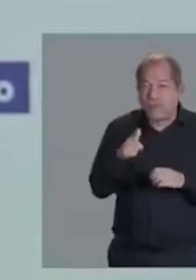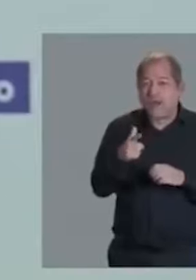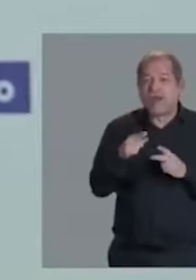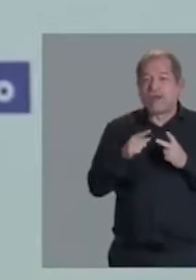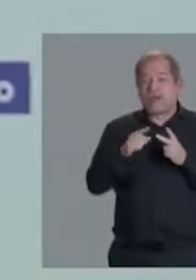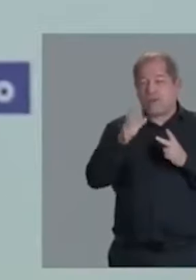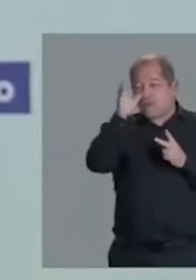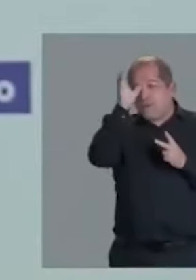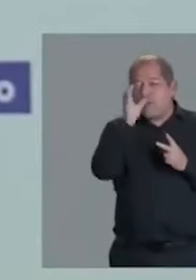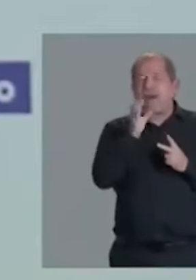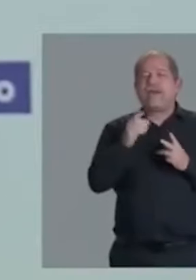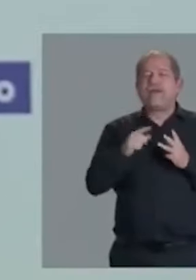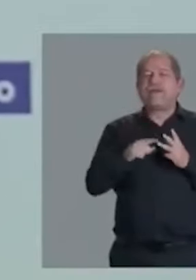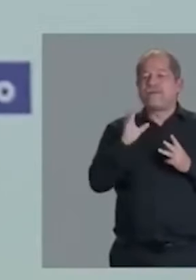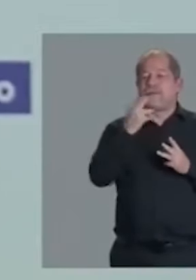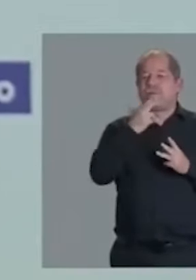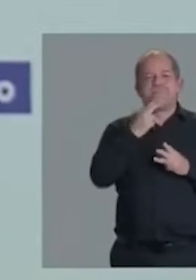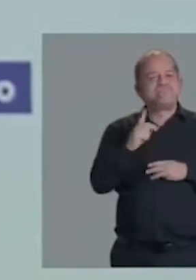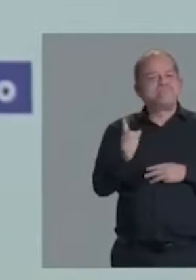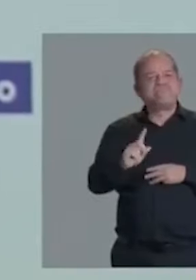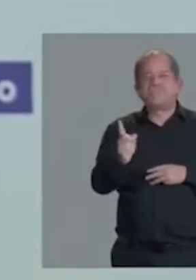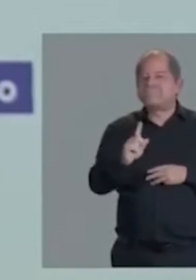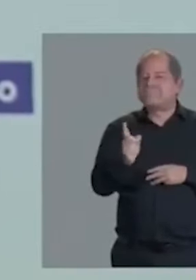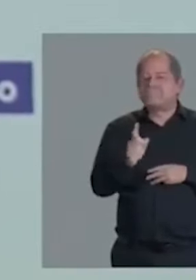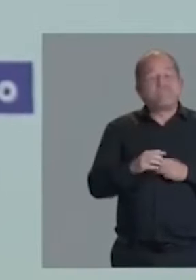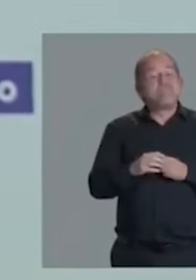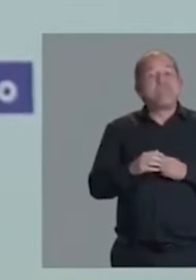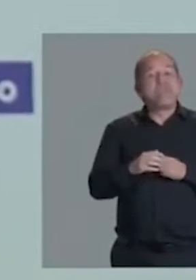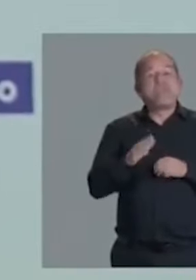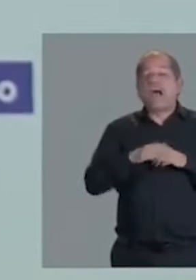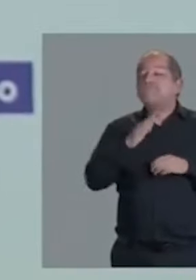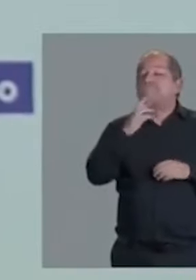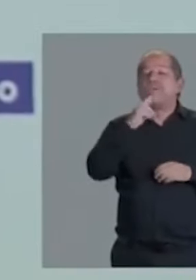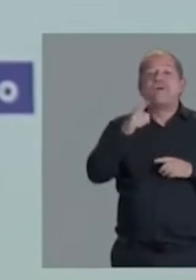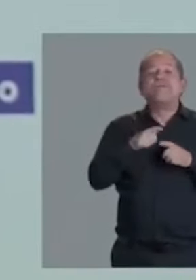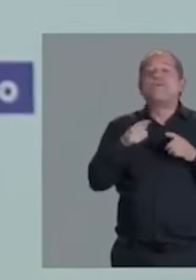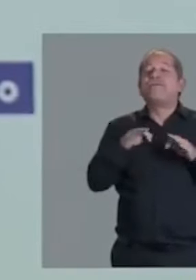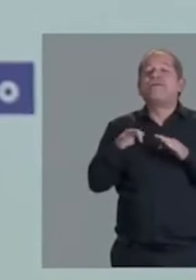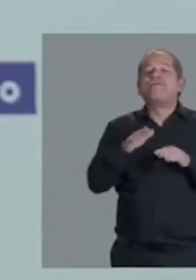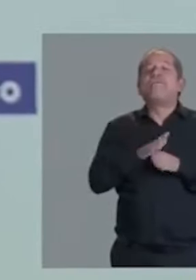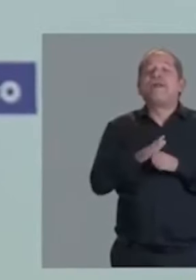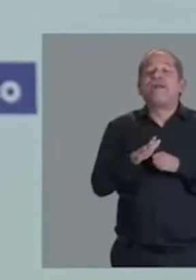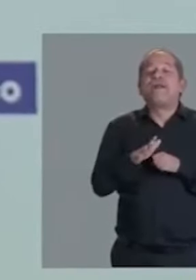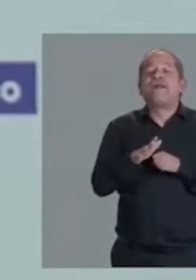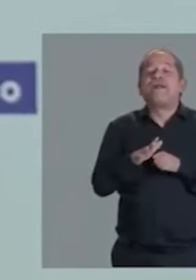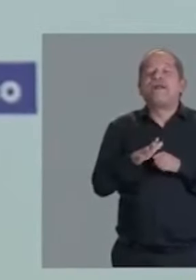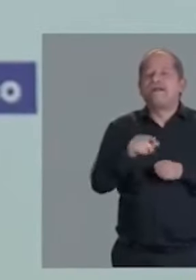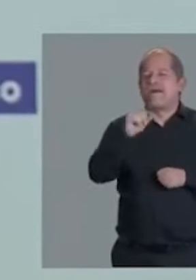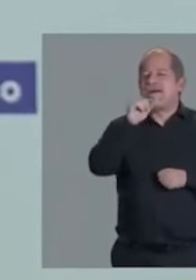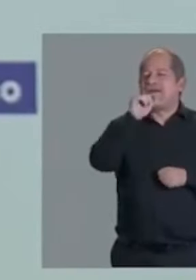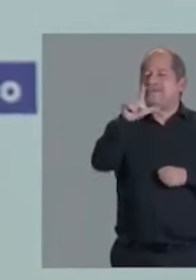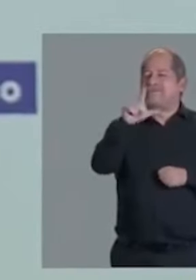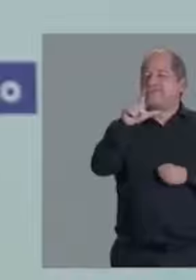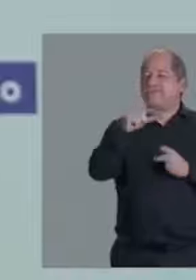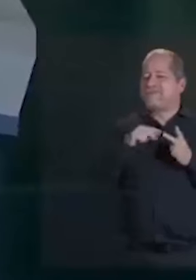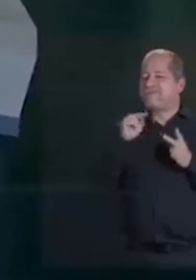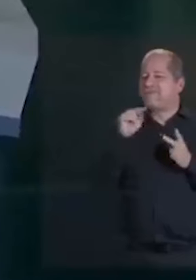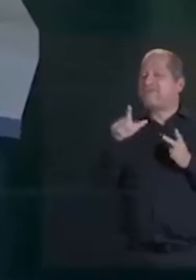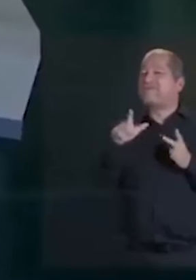Chihuahua, sino Jalisco y Nuevo León. Aquí están los datos en comparación con la Ciudad de México y cómo Jalisco y Nuevo León